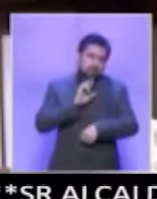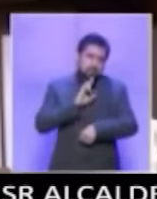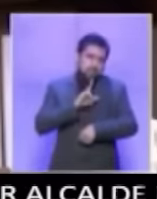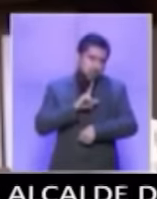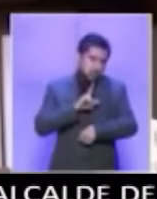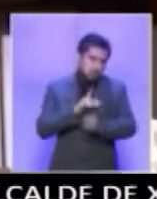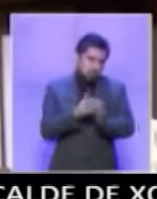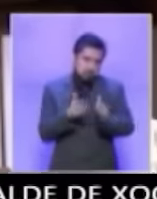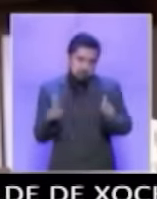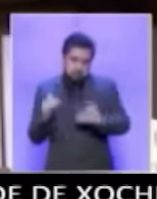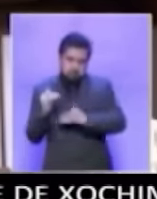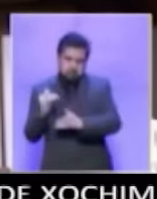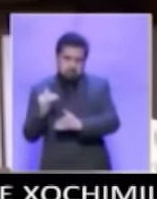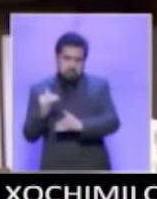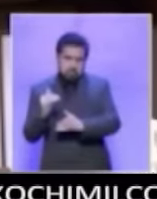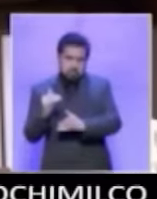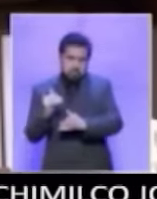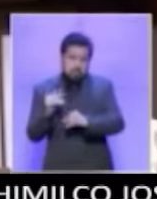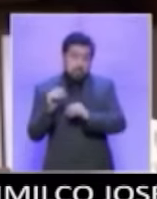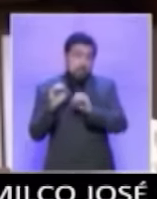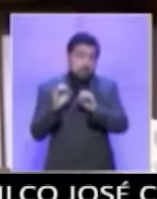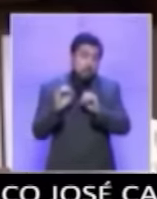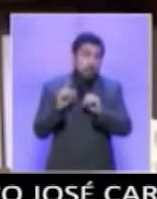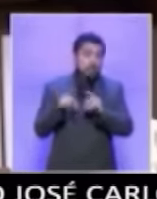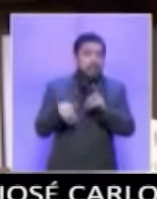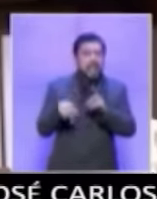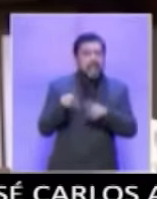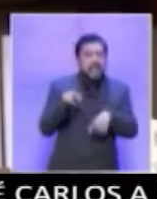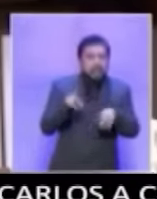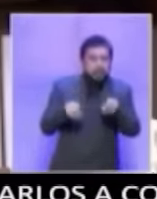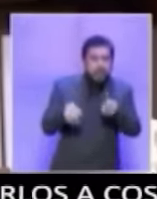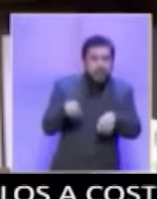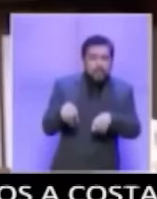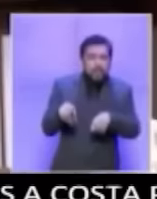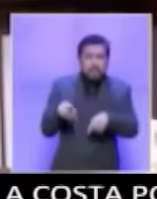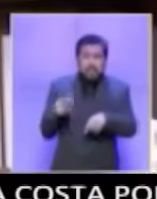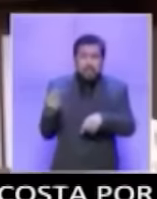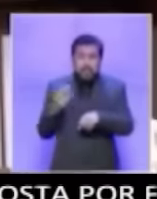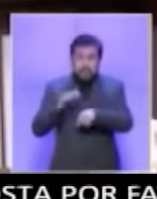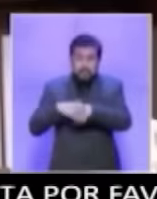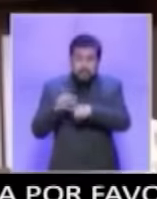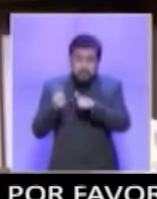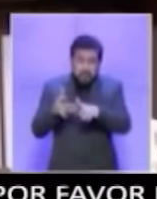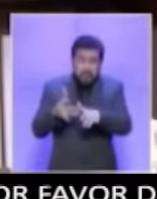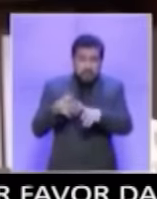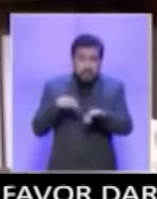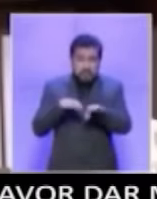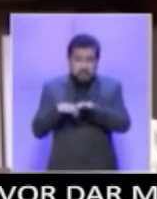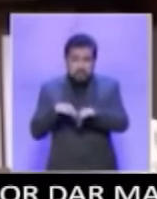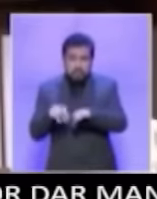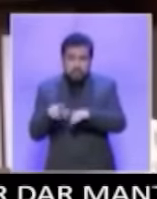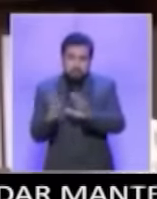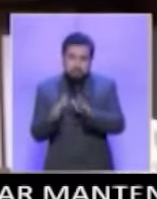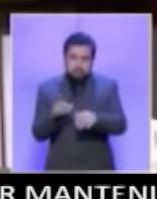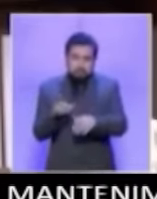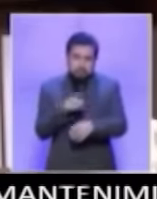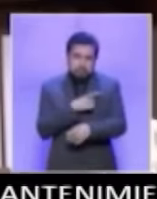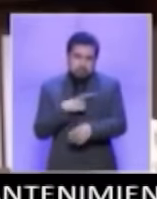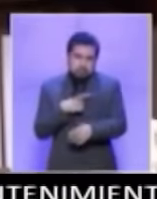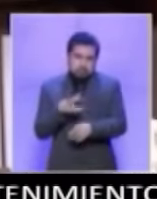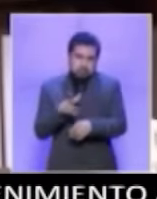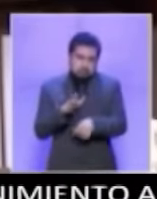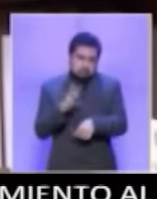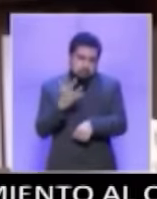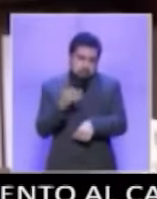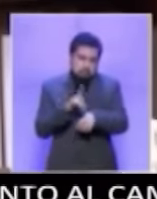a firmar el efecto son procesos electorales Y esto no se no ocurre así ese es un proceso inédito